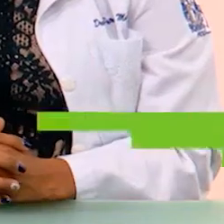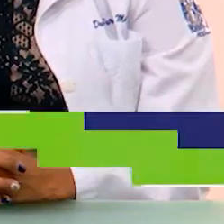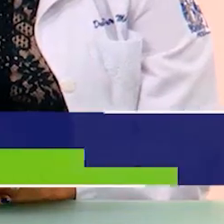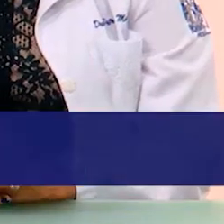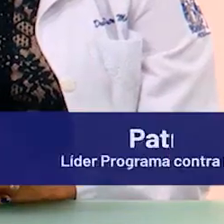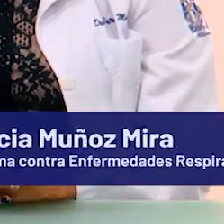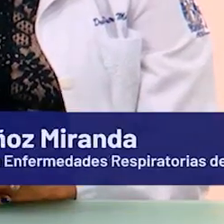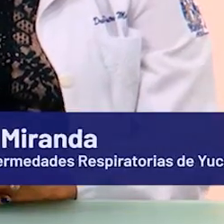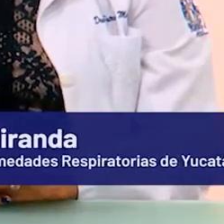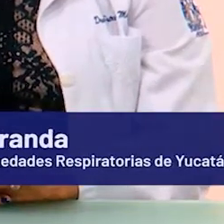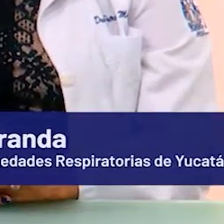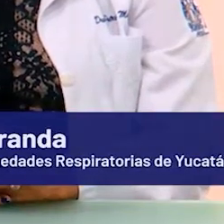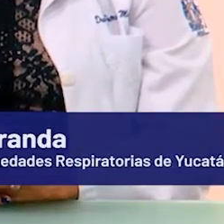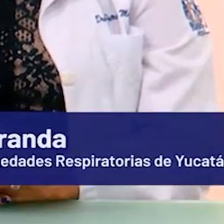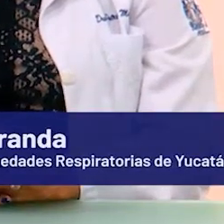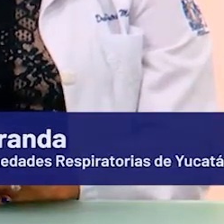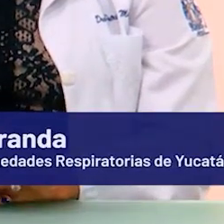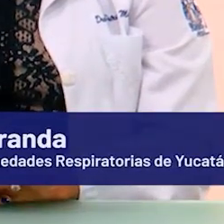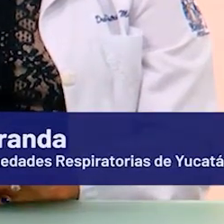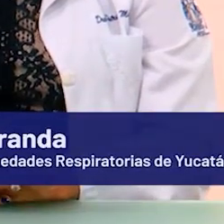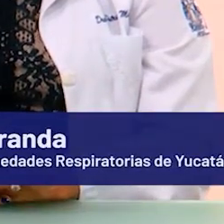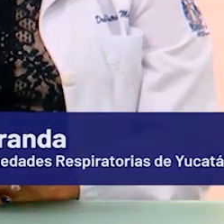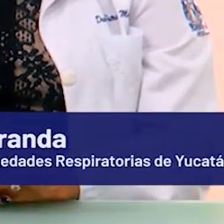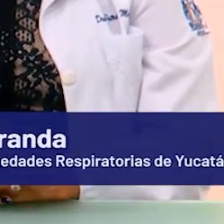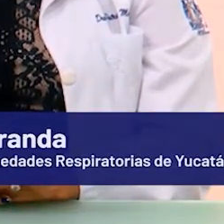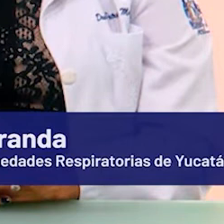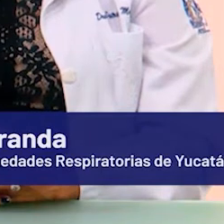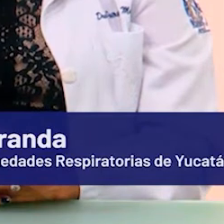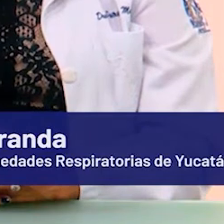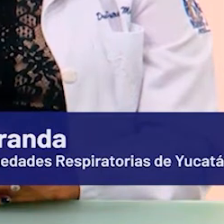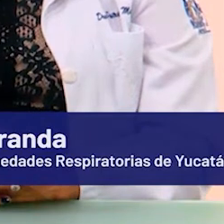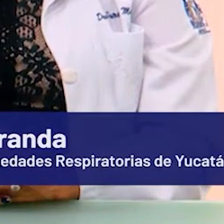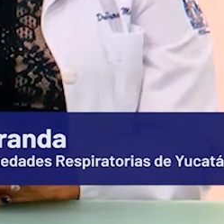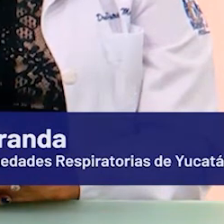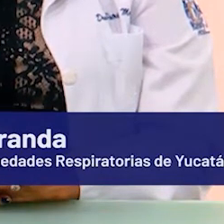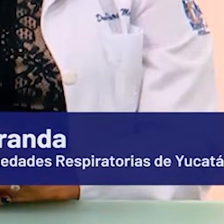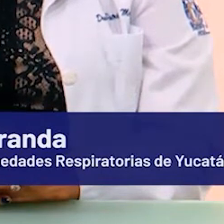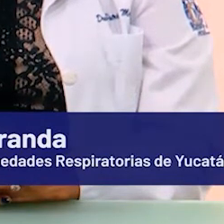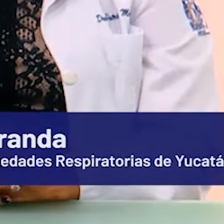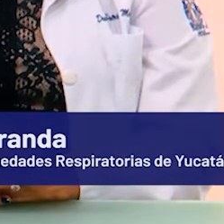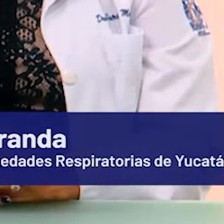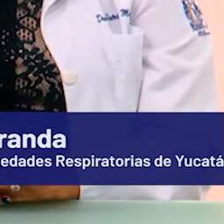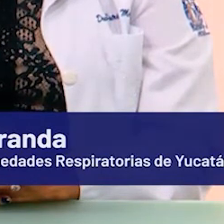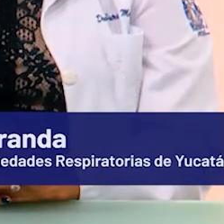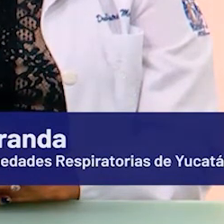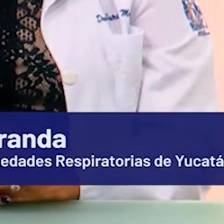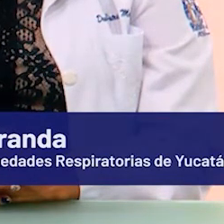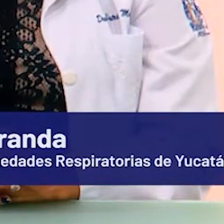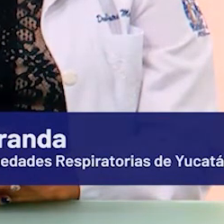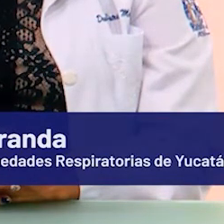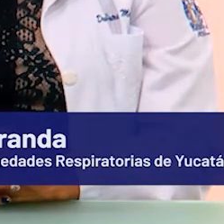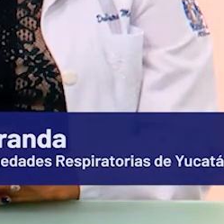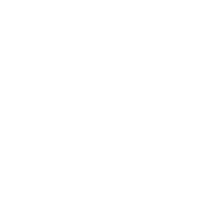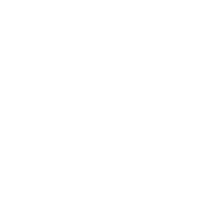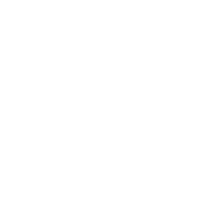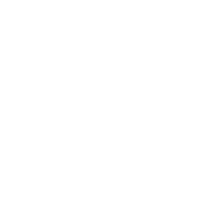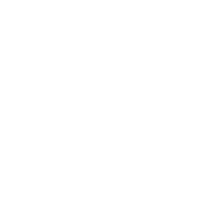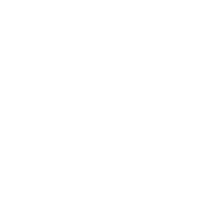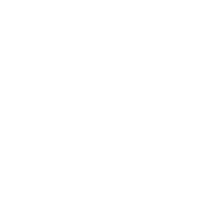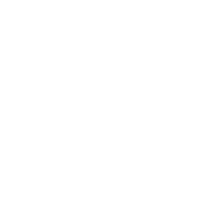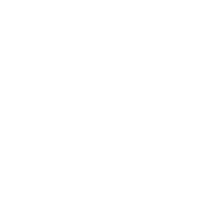del día de hoy, doctor. Muchas gracias, doctora. Les estaremos actualizando e informando estos datos todos los días por este mismo medio. Muchas gracias.